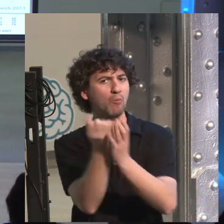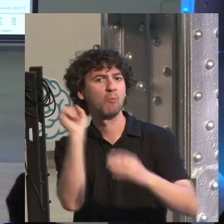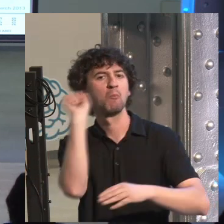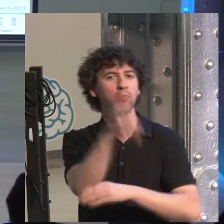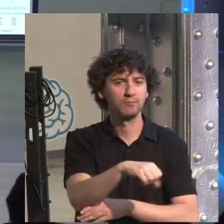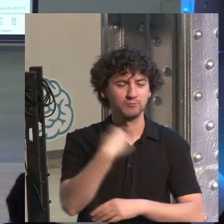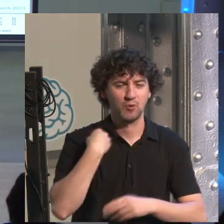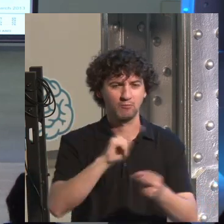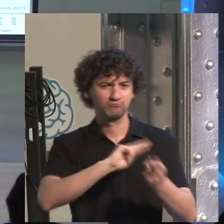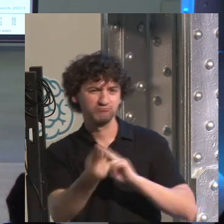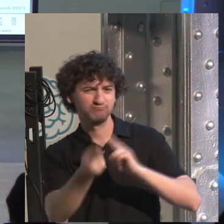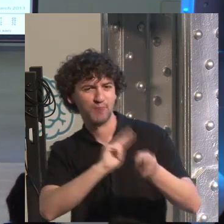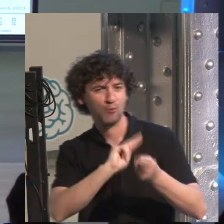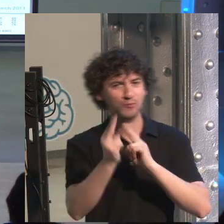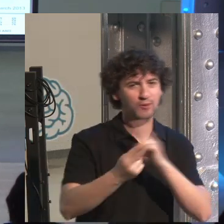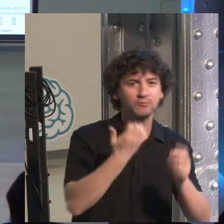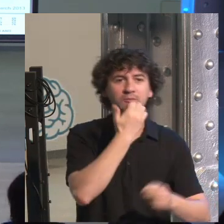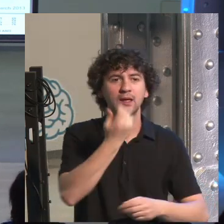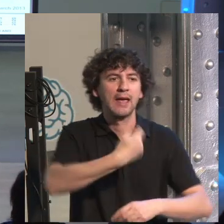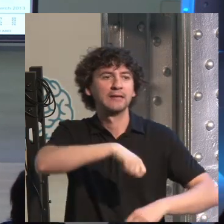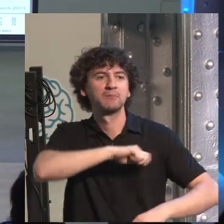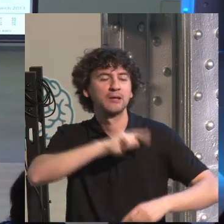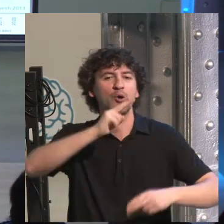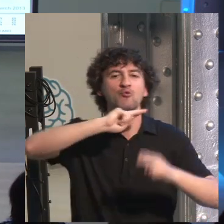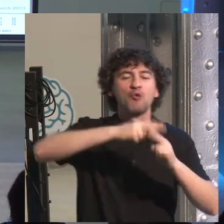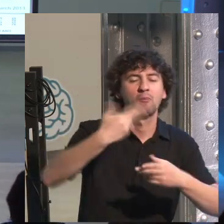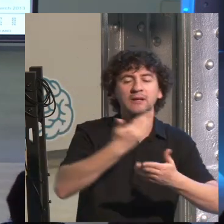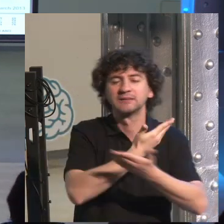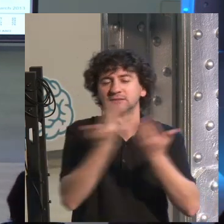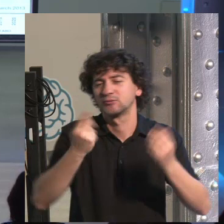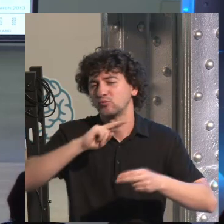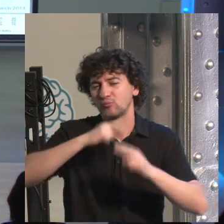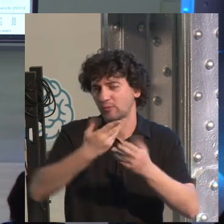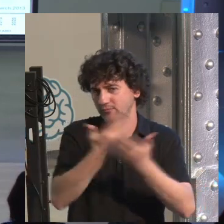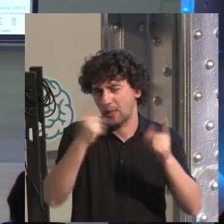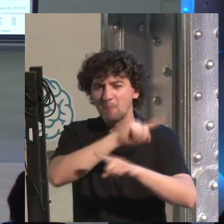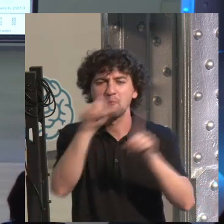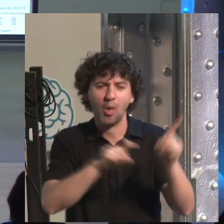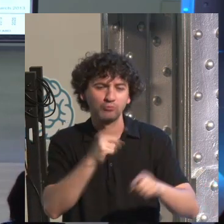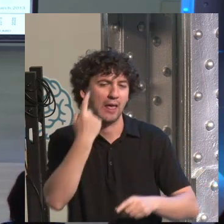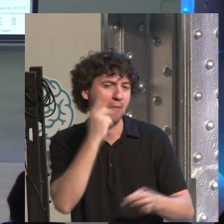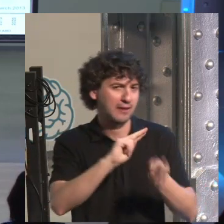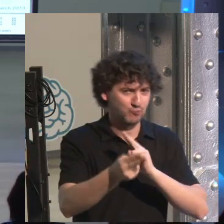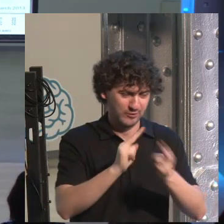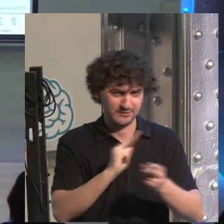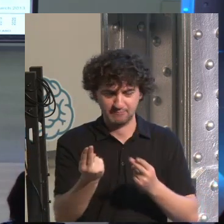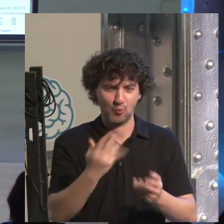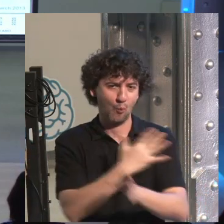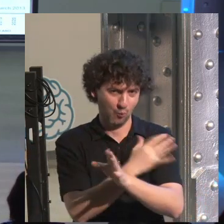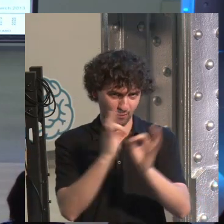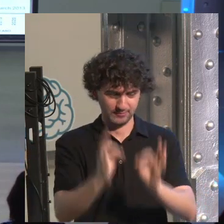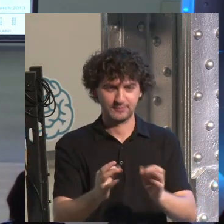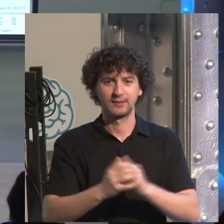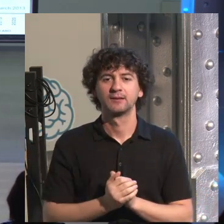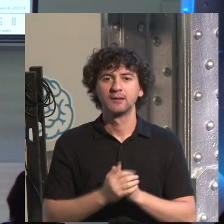de preguntas y respuestas como, no sé cómo se llama en España, Sábelo Todo, no sé, o algo así, o no sé cómo se llama. Y si veis el número de procesadores que tenía cada vez el